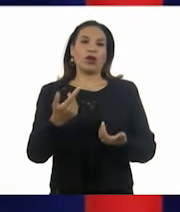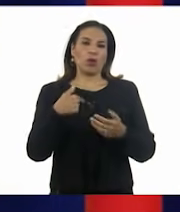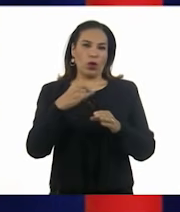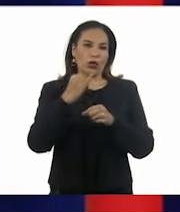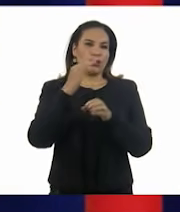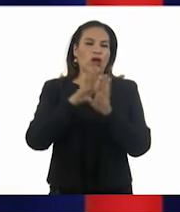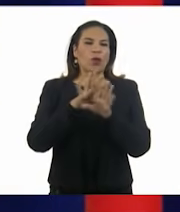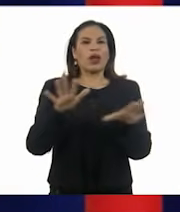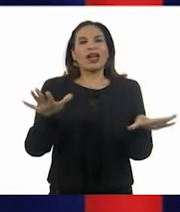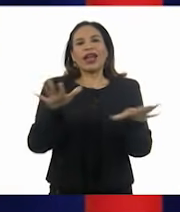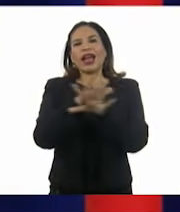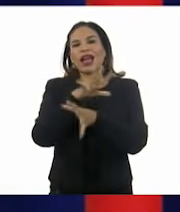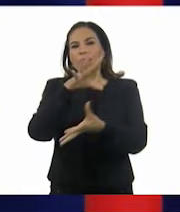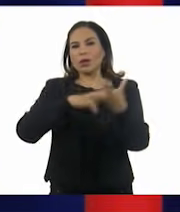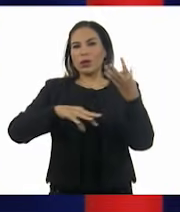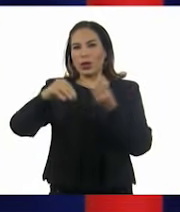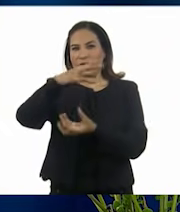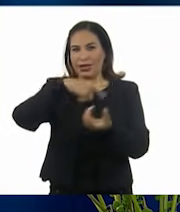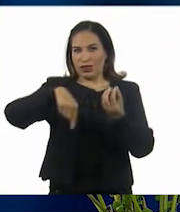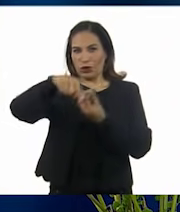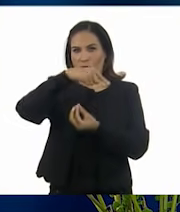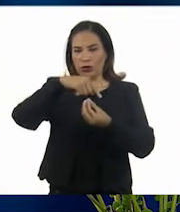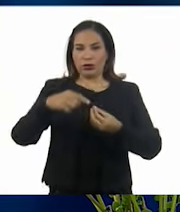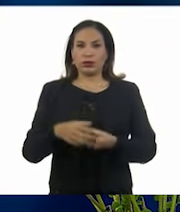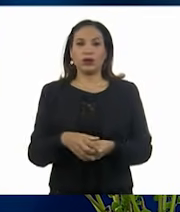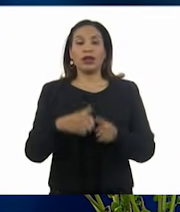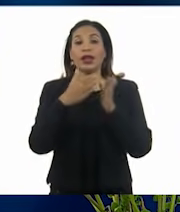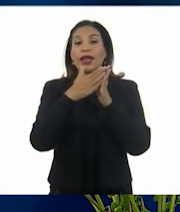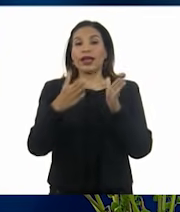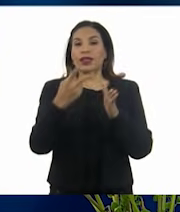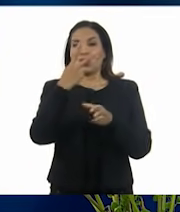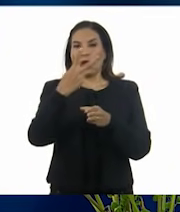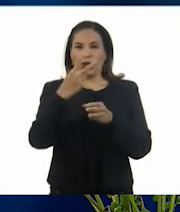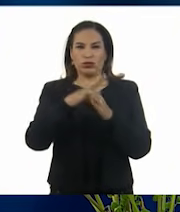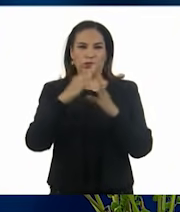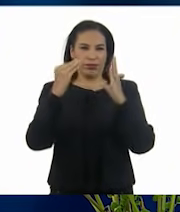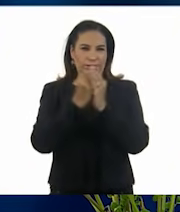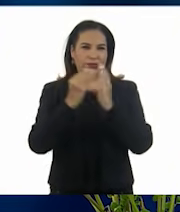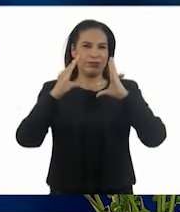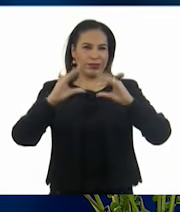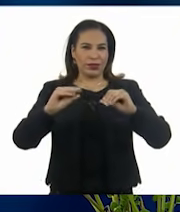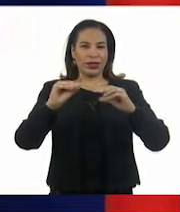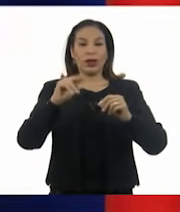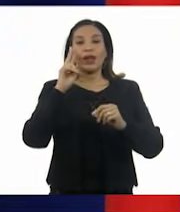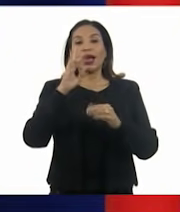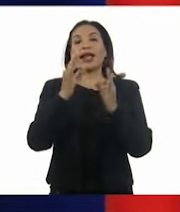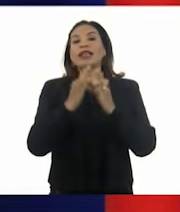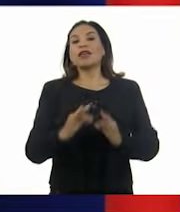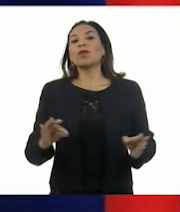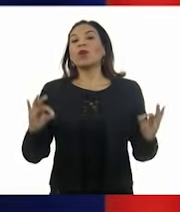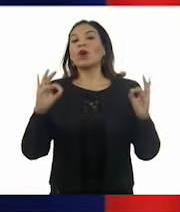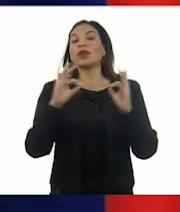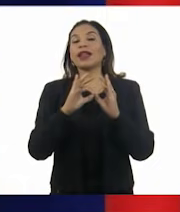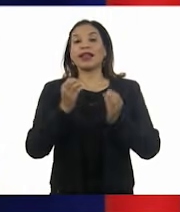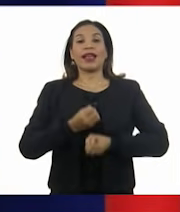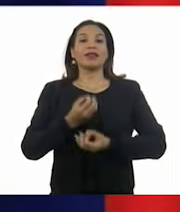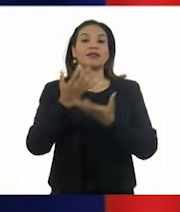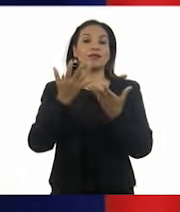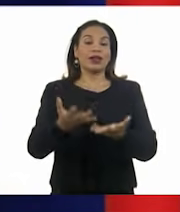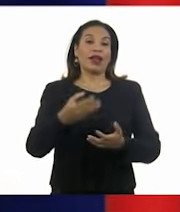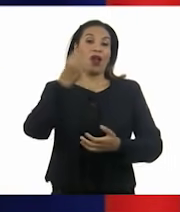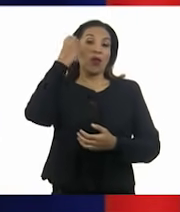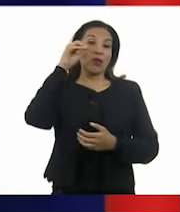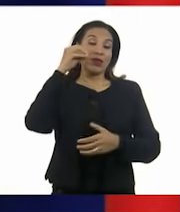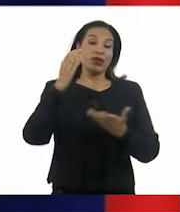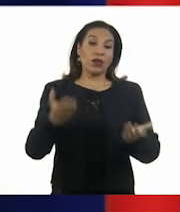agente de cambio en nuestro entorno. Durante estas dos sesiones vimos que es muy importante expresar nuestra